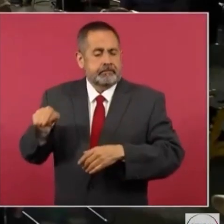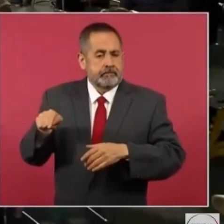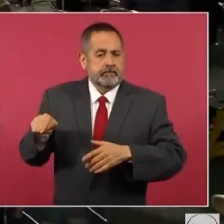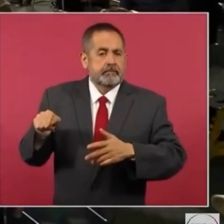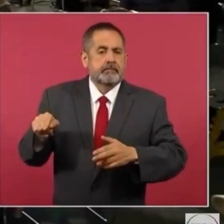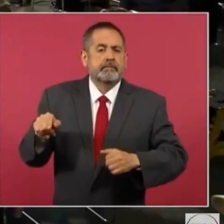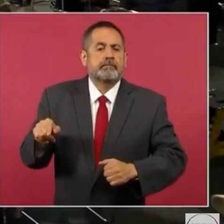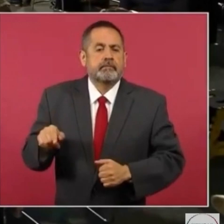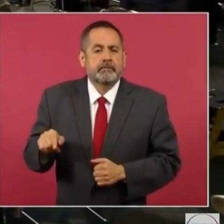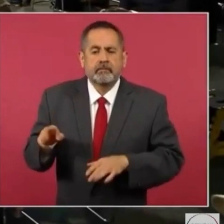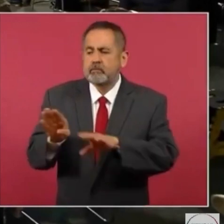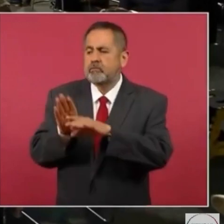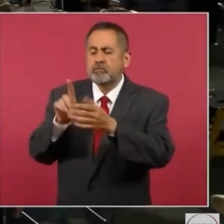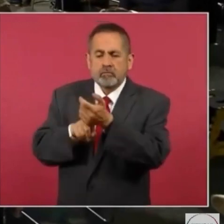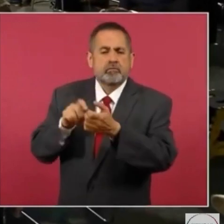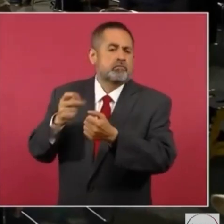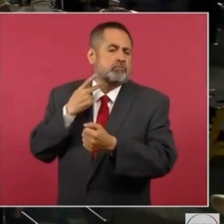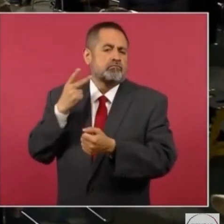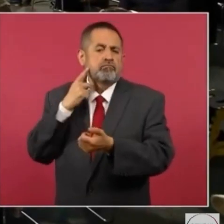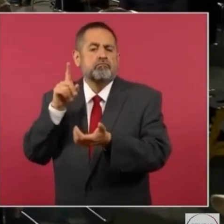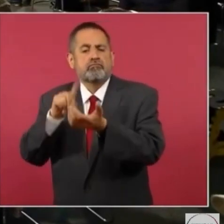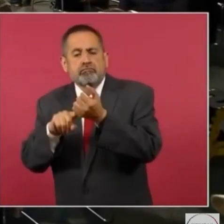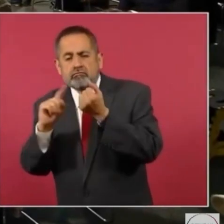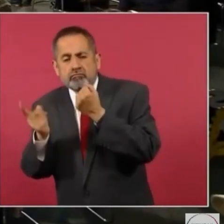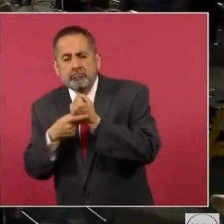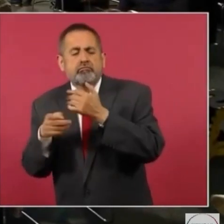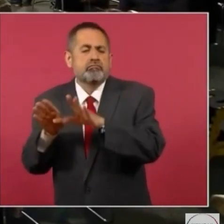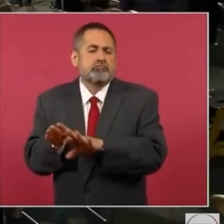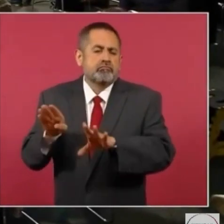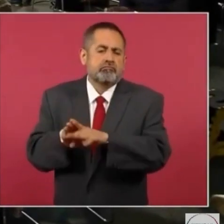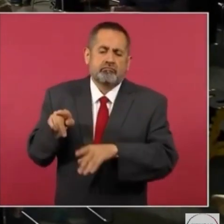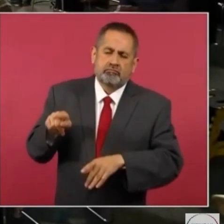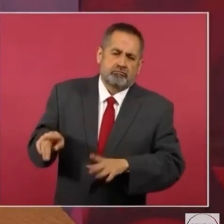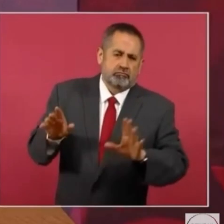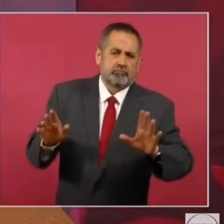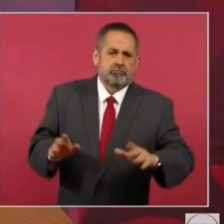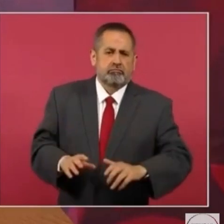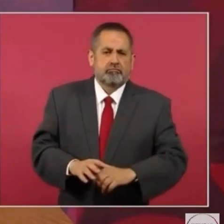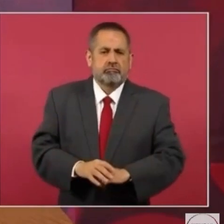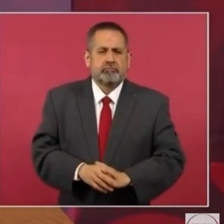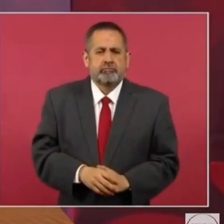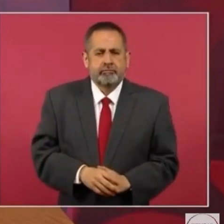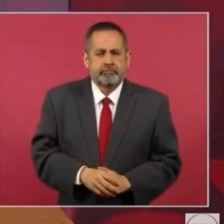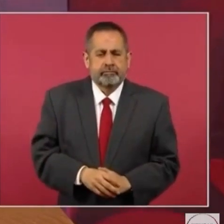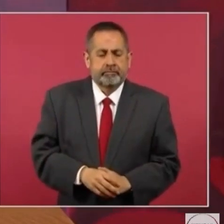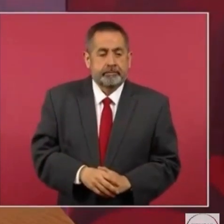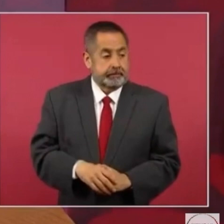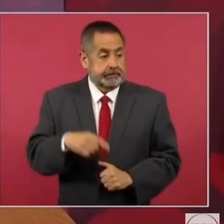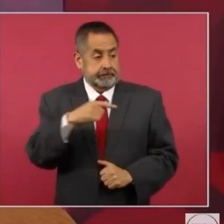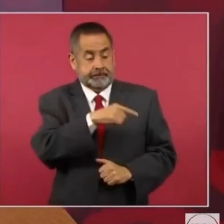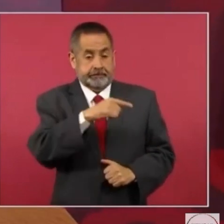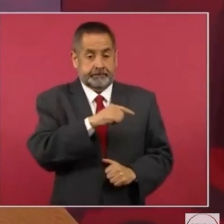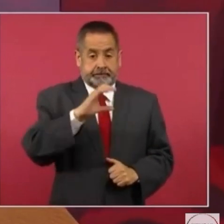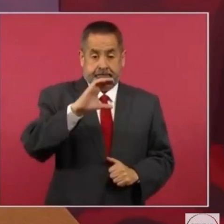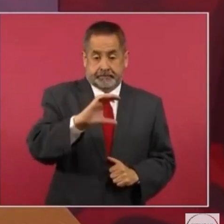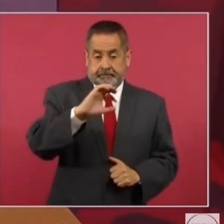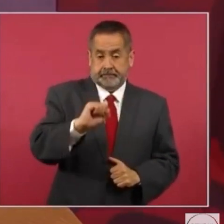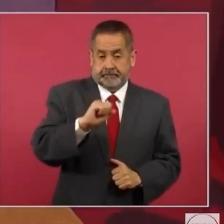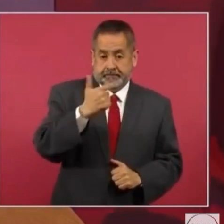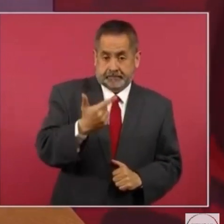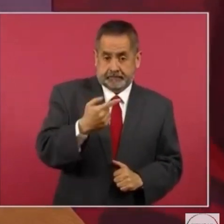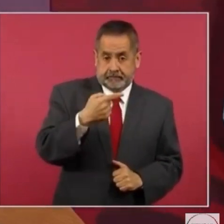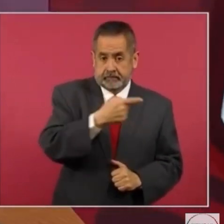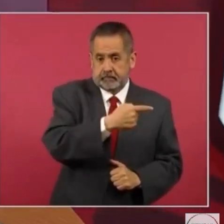de cómo es la política, ¿no? Salinas tenía